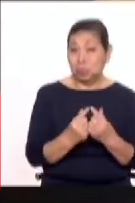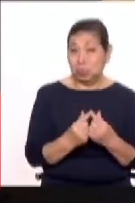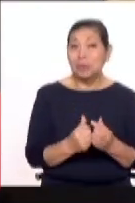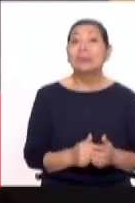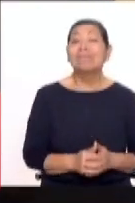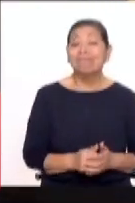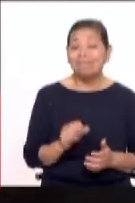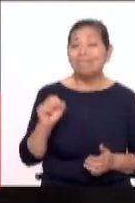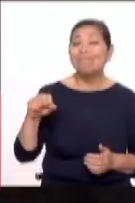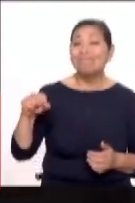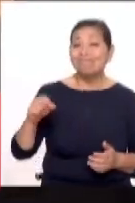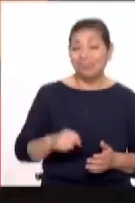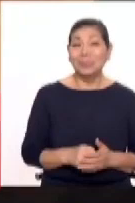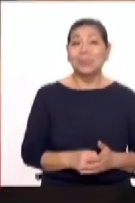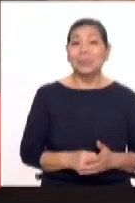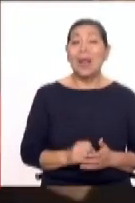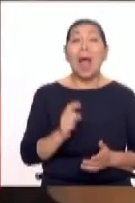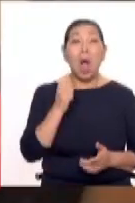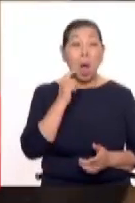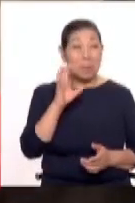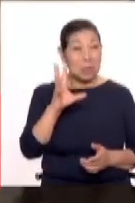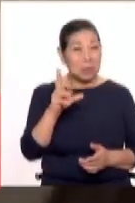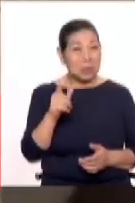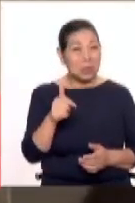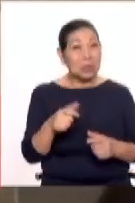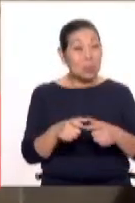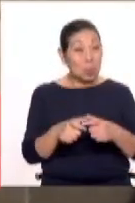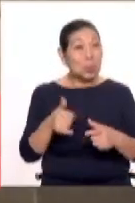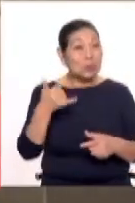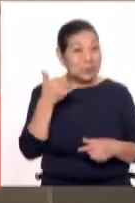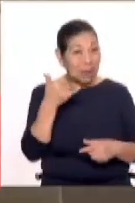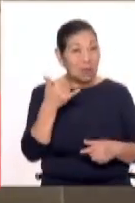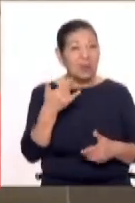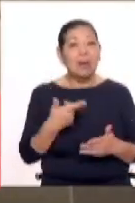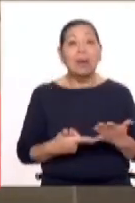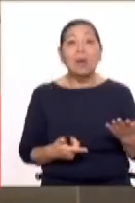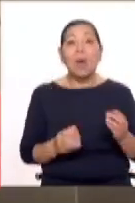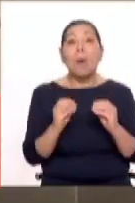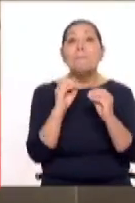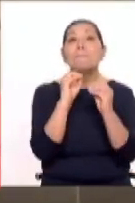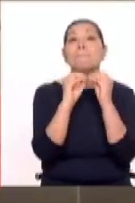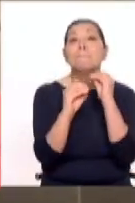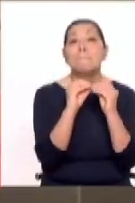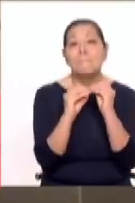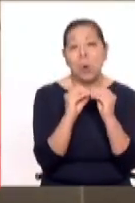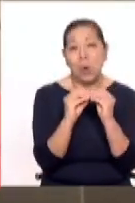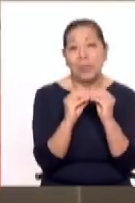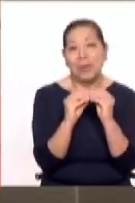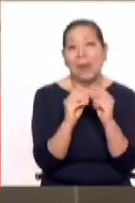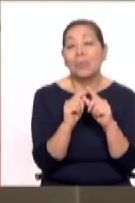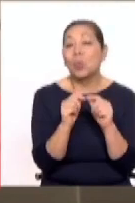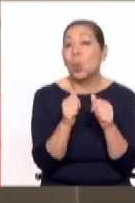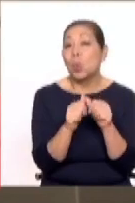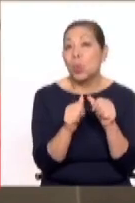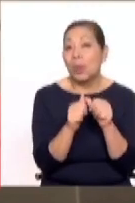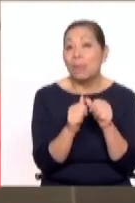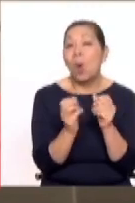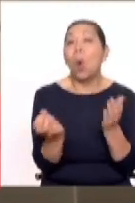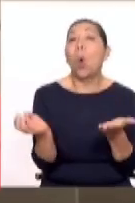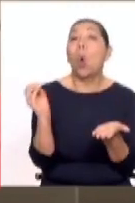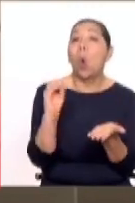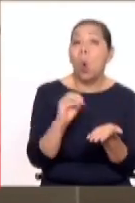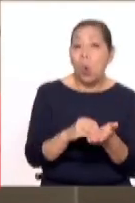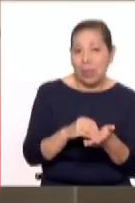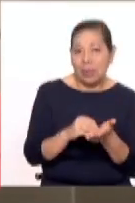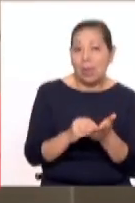email. Efectivamente, los delincuentes roban el equipo y lo que hacen es modificar el email. ¿Para qué? Para